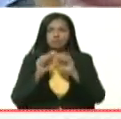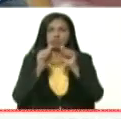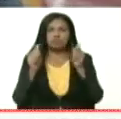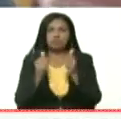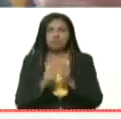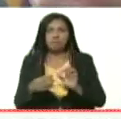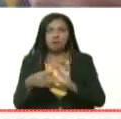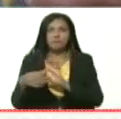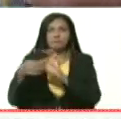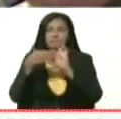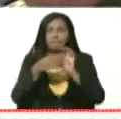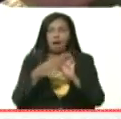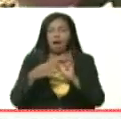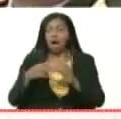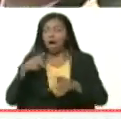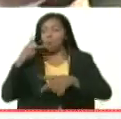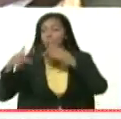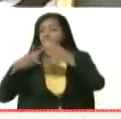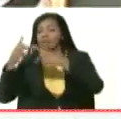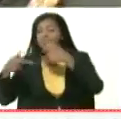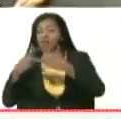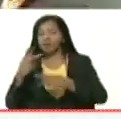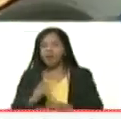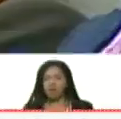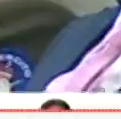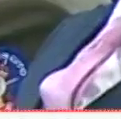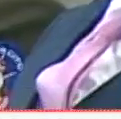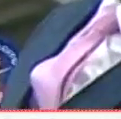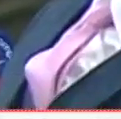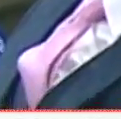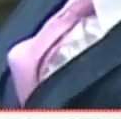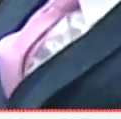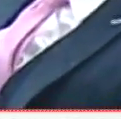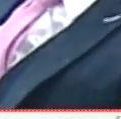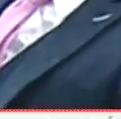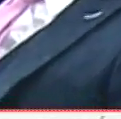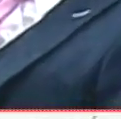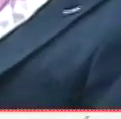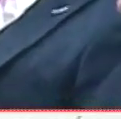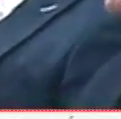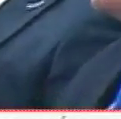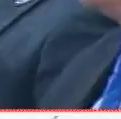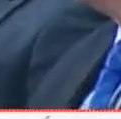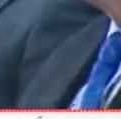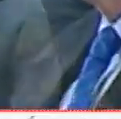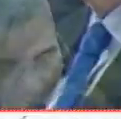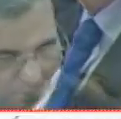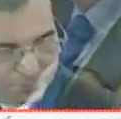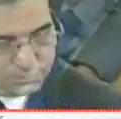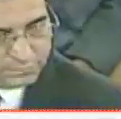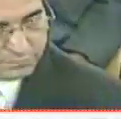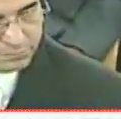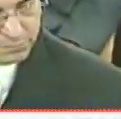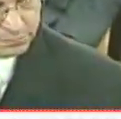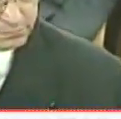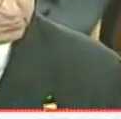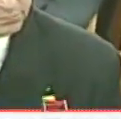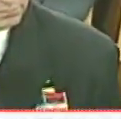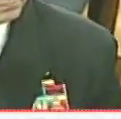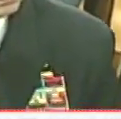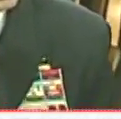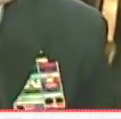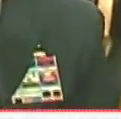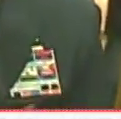de alianzas políticas lleno de sabiduría, lleno de amplitud,